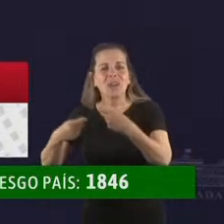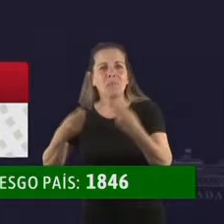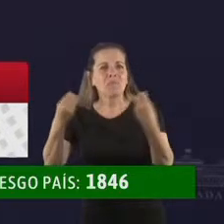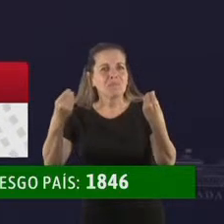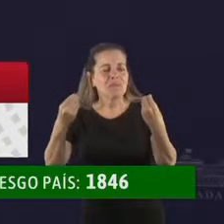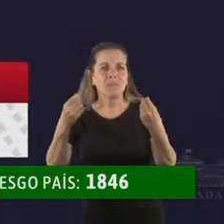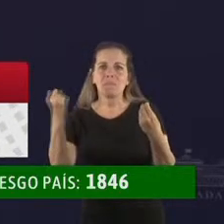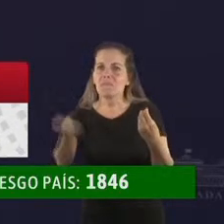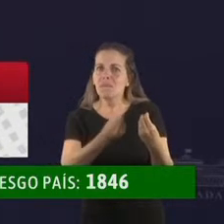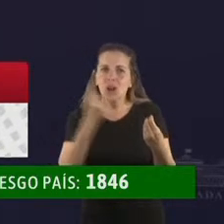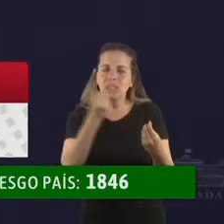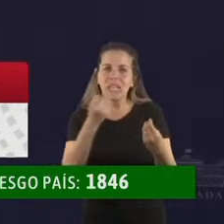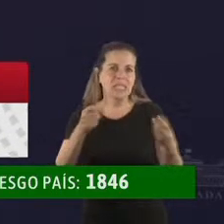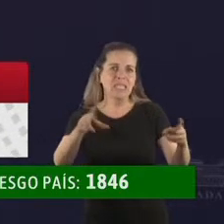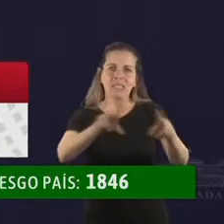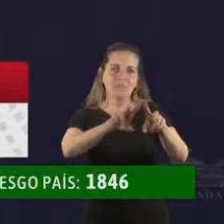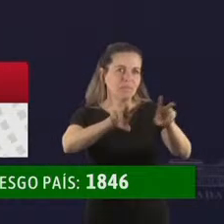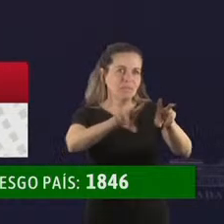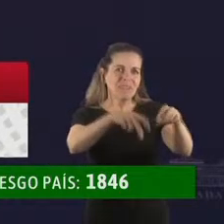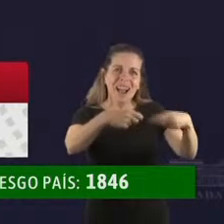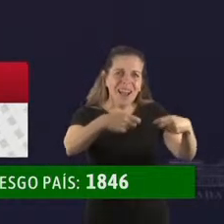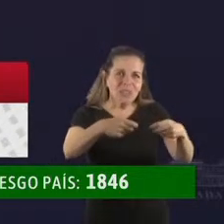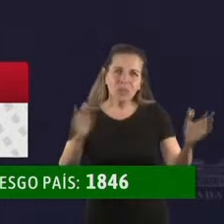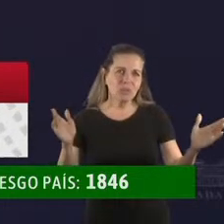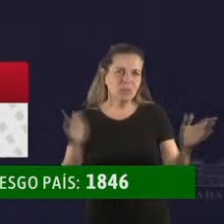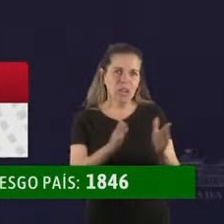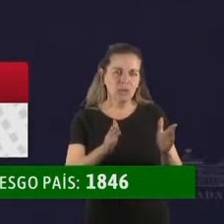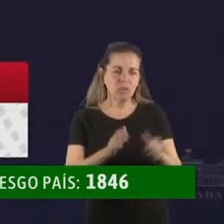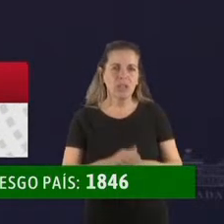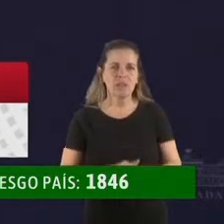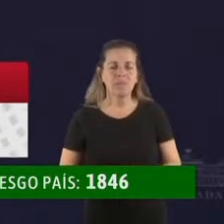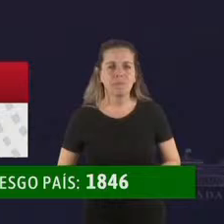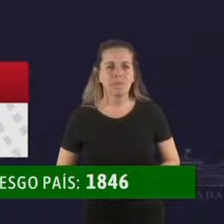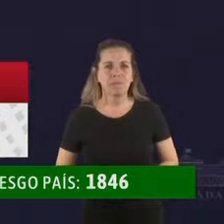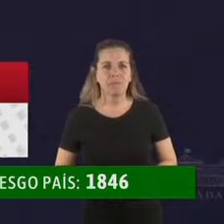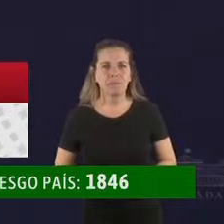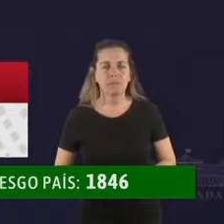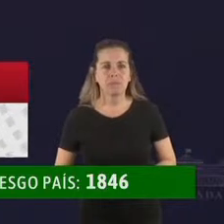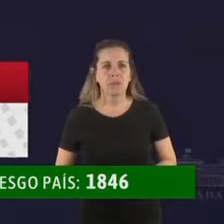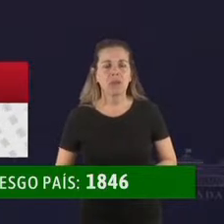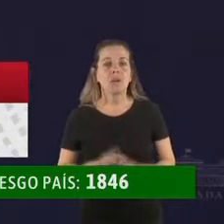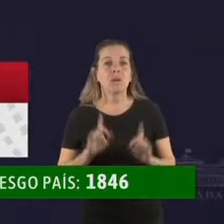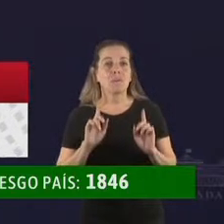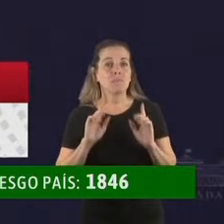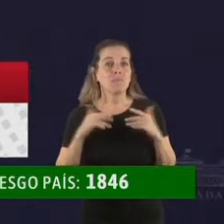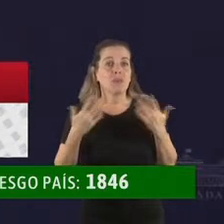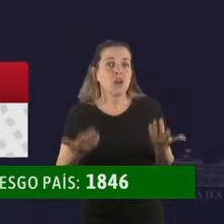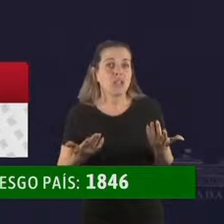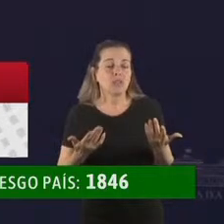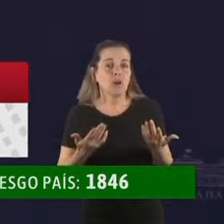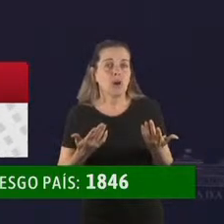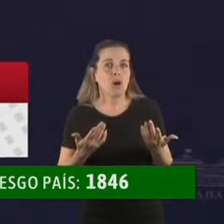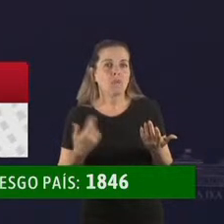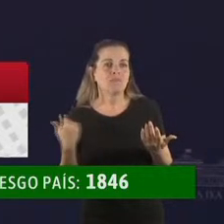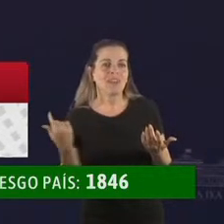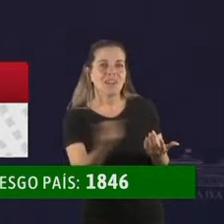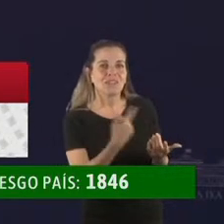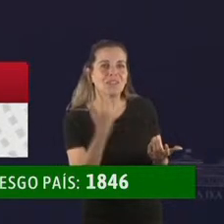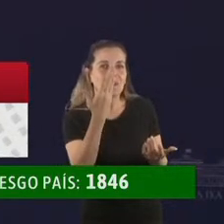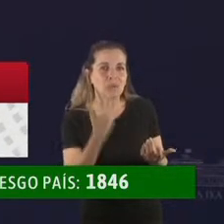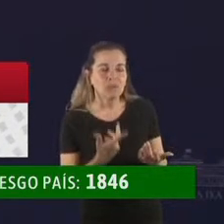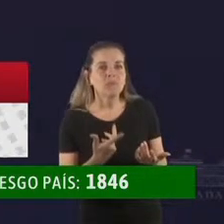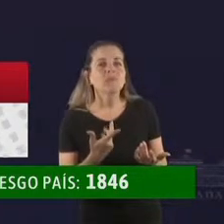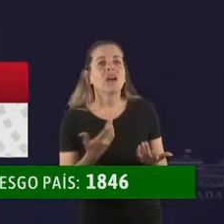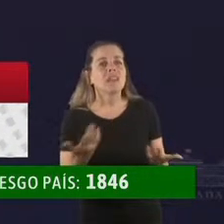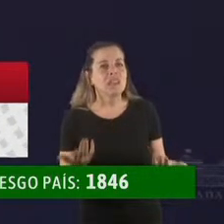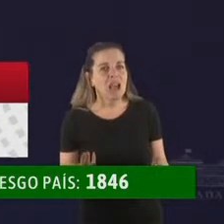pocos en detrimento de todos en virtud de esto Nos gustaría saludar la